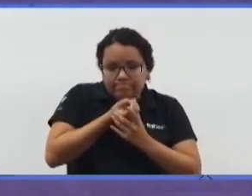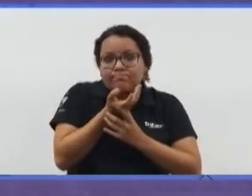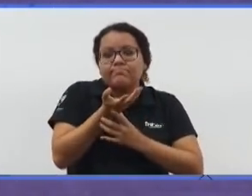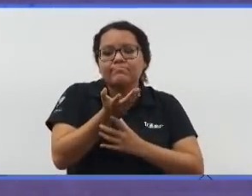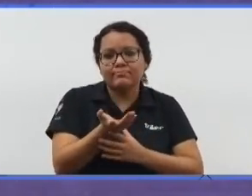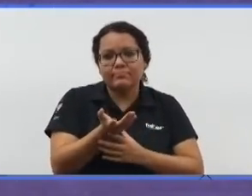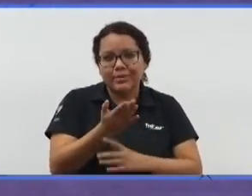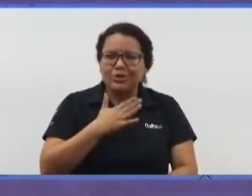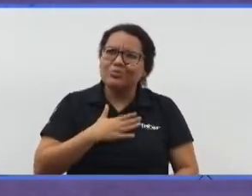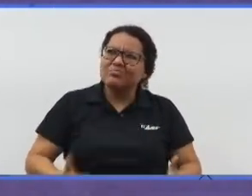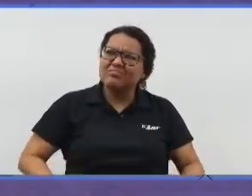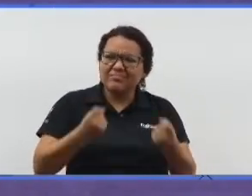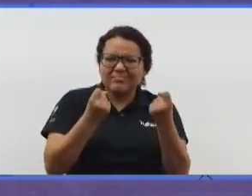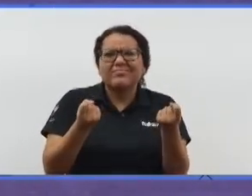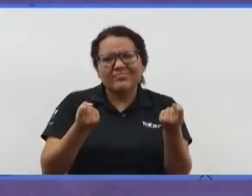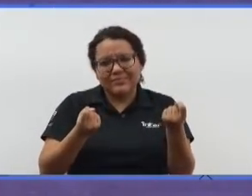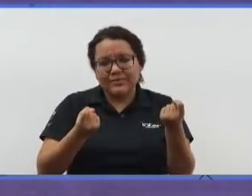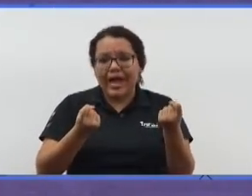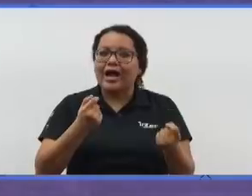salvación